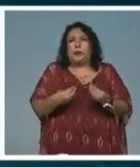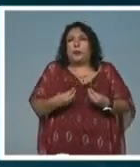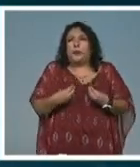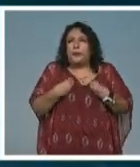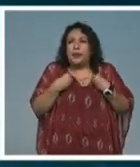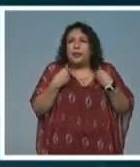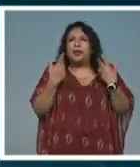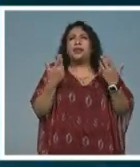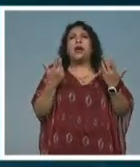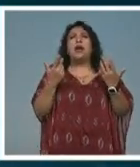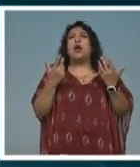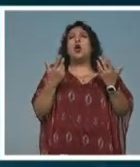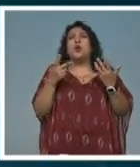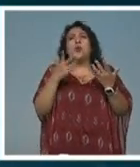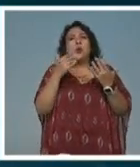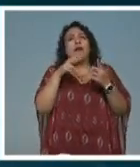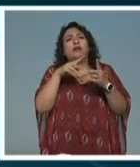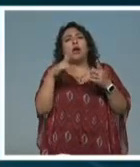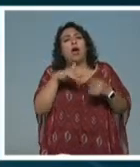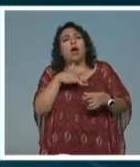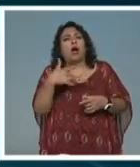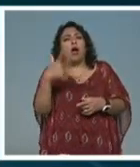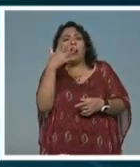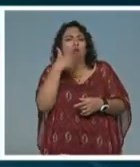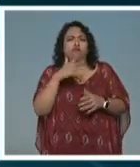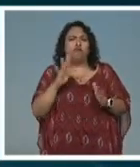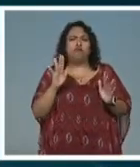vitalidad como alejados de una visión romántica.